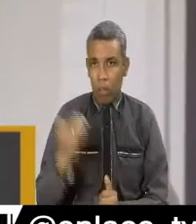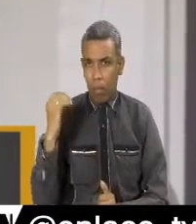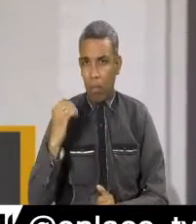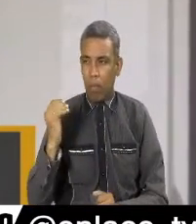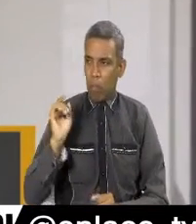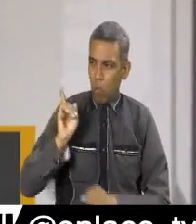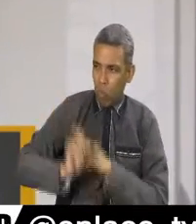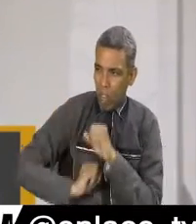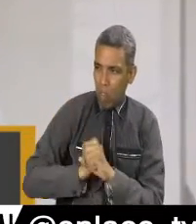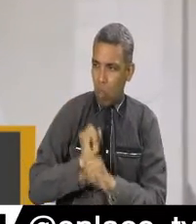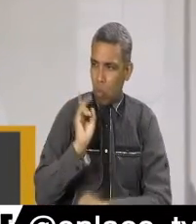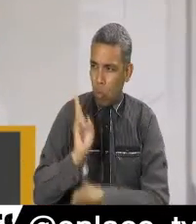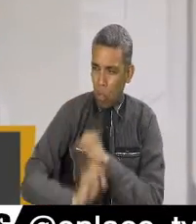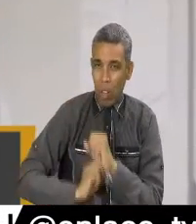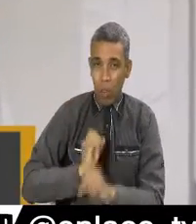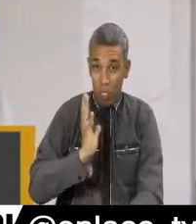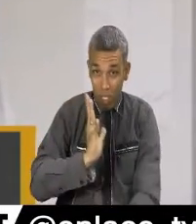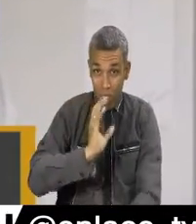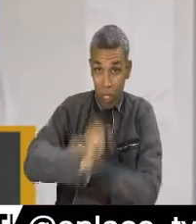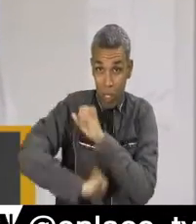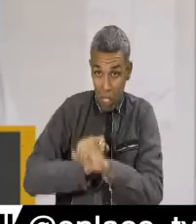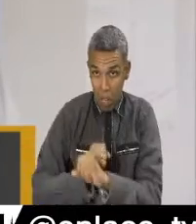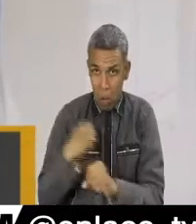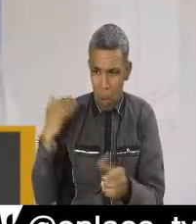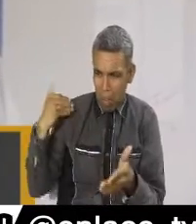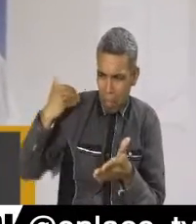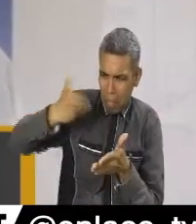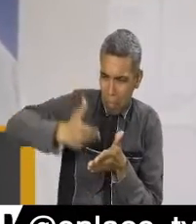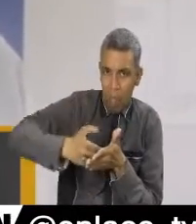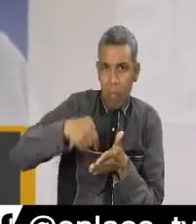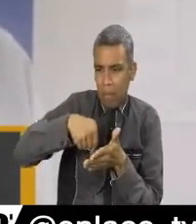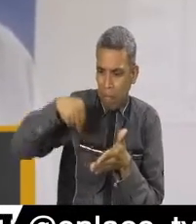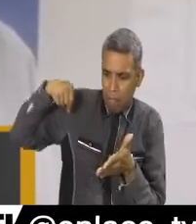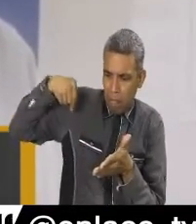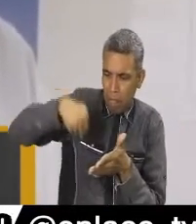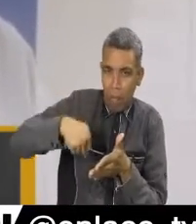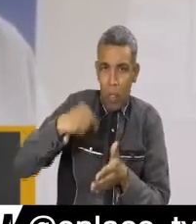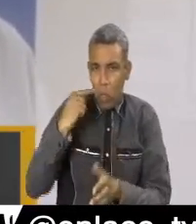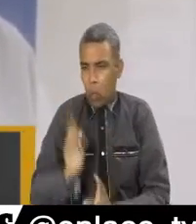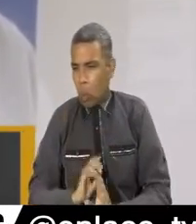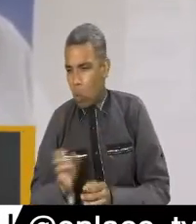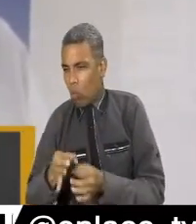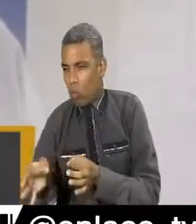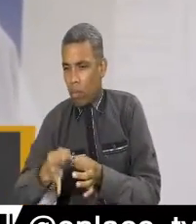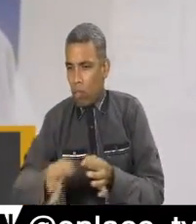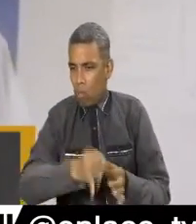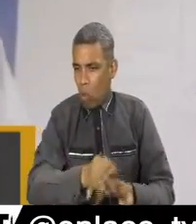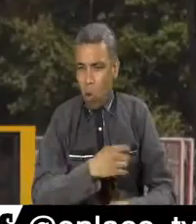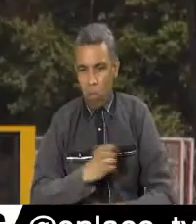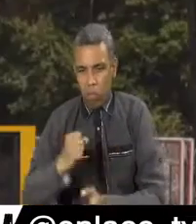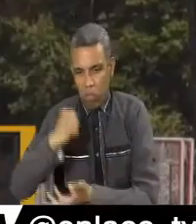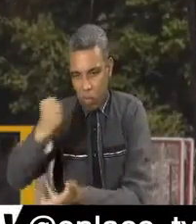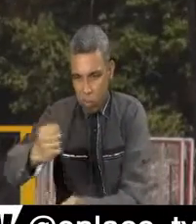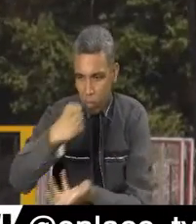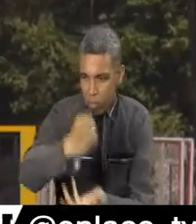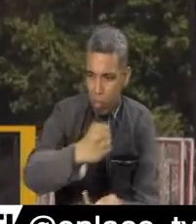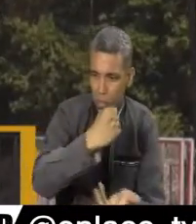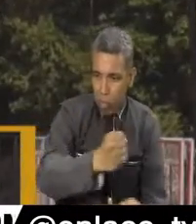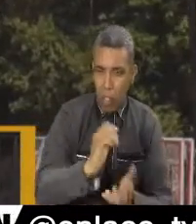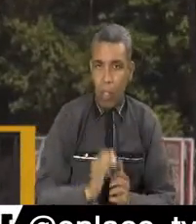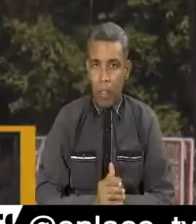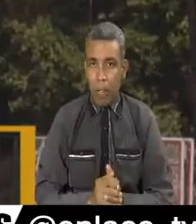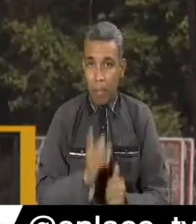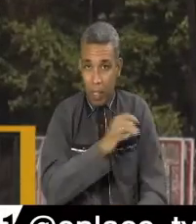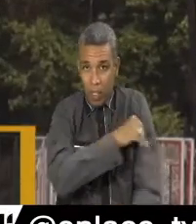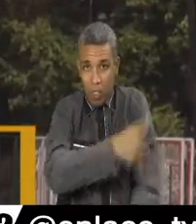5 años en toda la regional central, en las áreas de influencia de los campos de producción, en especial de los municipios de